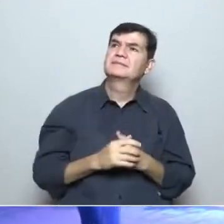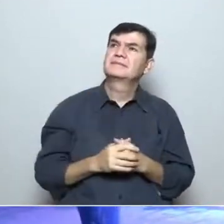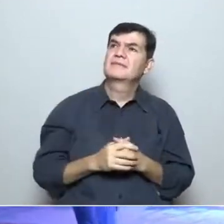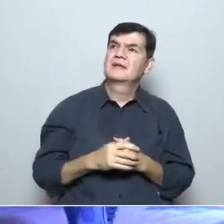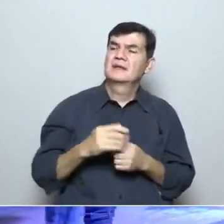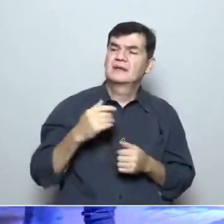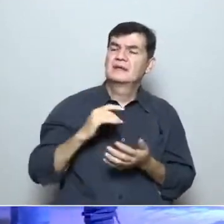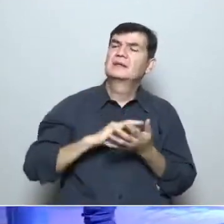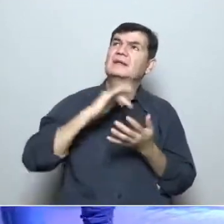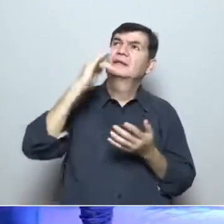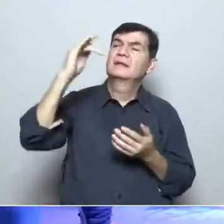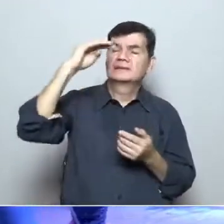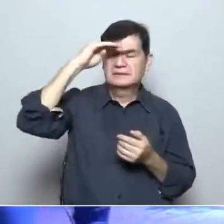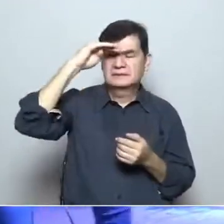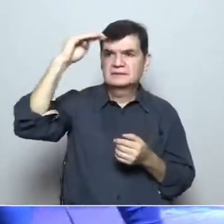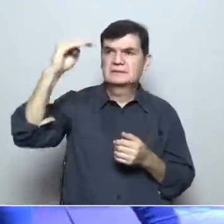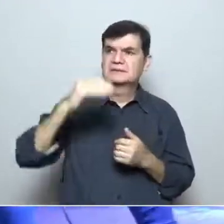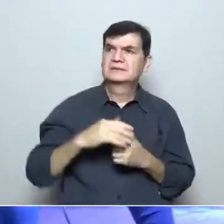Gracias, Señor.